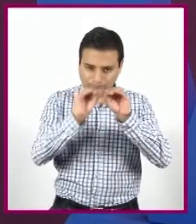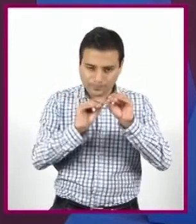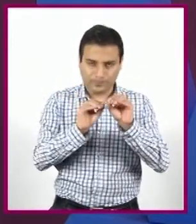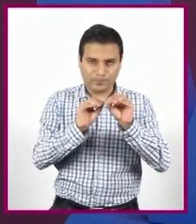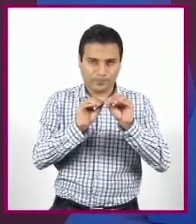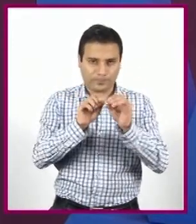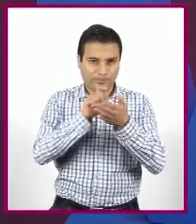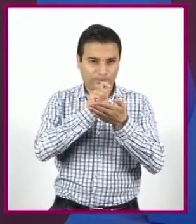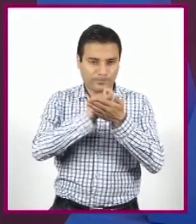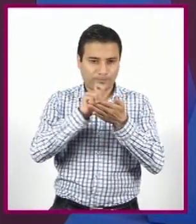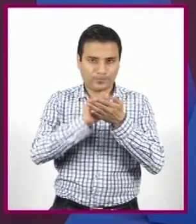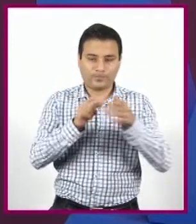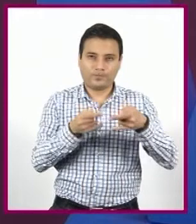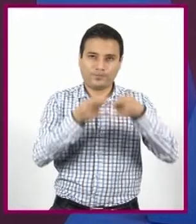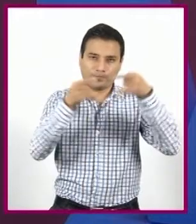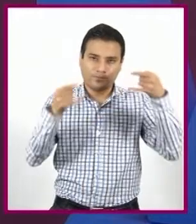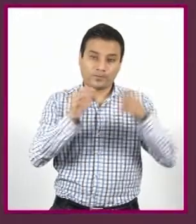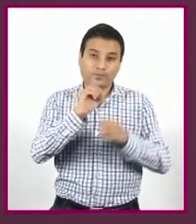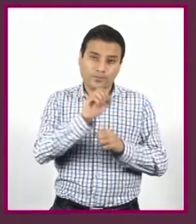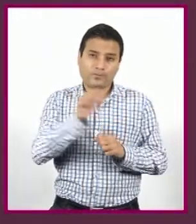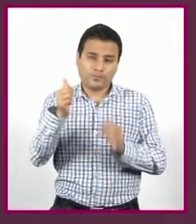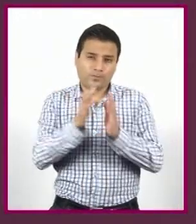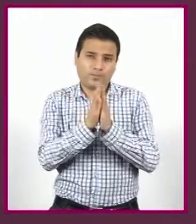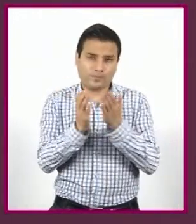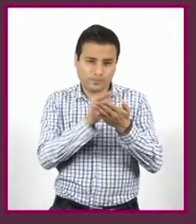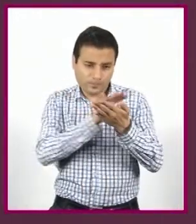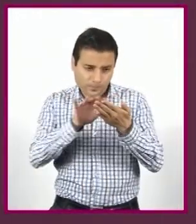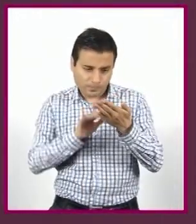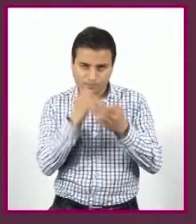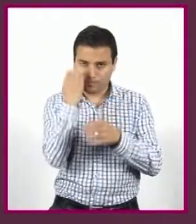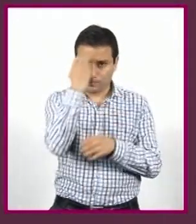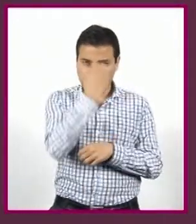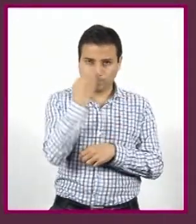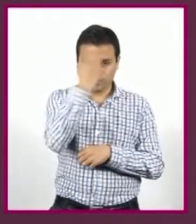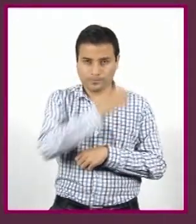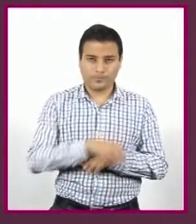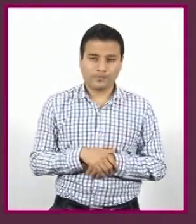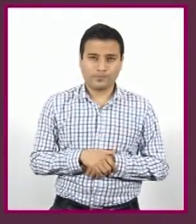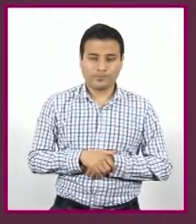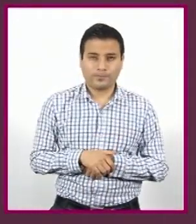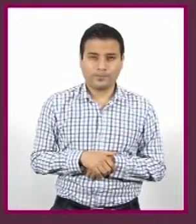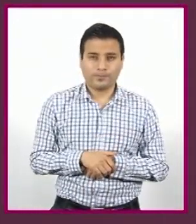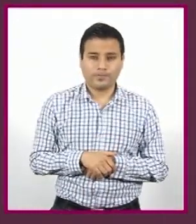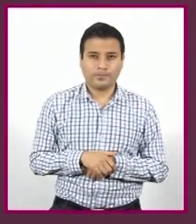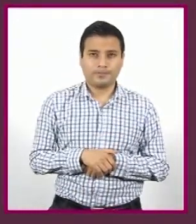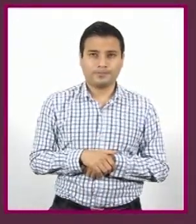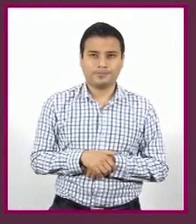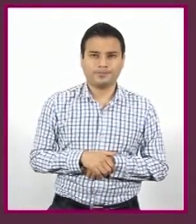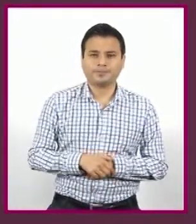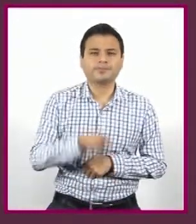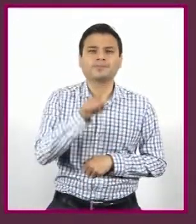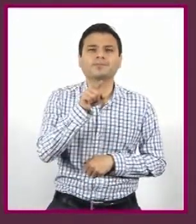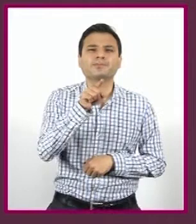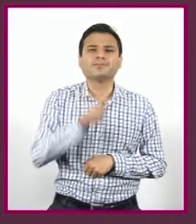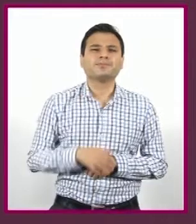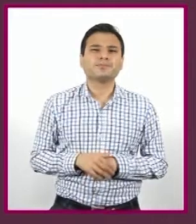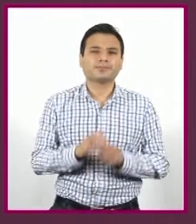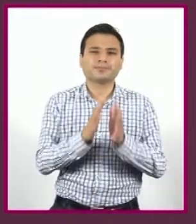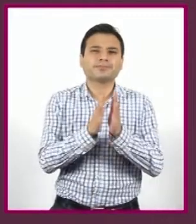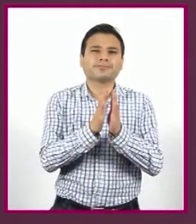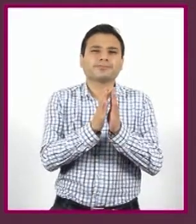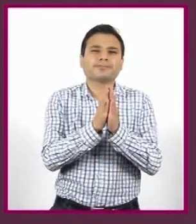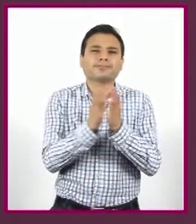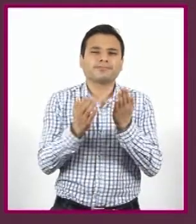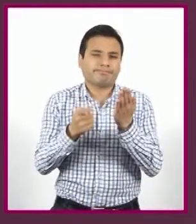historias y analizar las de otros escritores. ¿Han pensado qué hace que, cuando abren un libro o se encuentran por primera